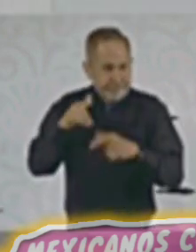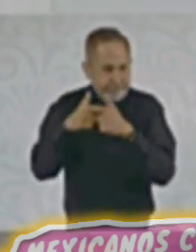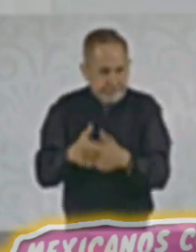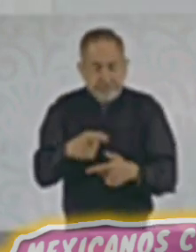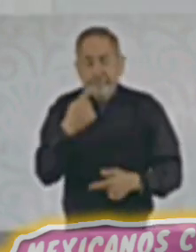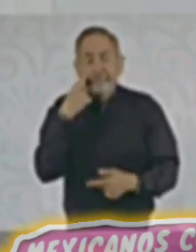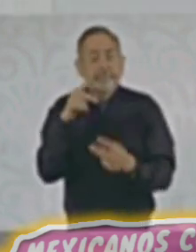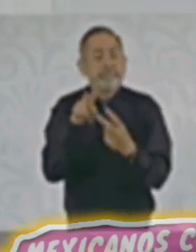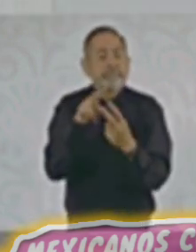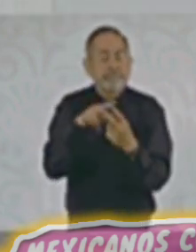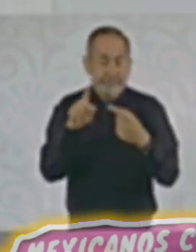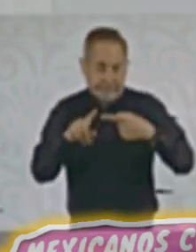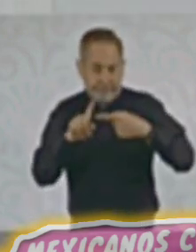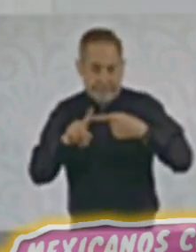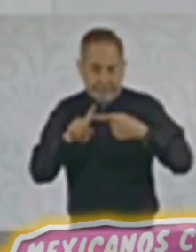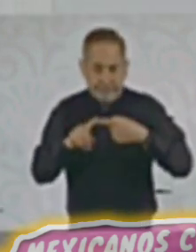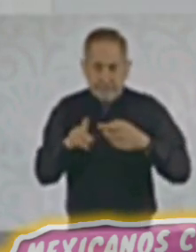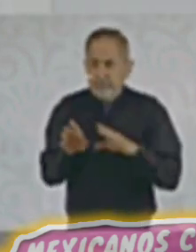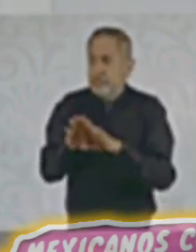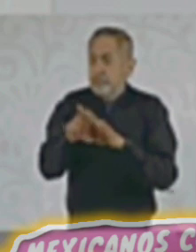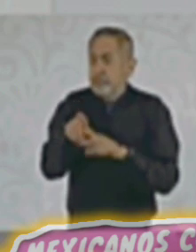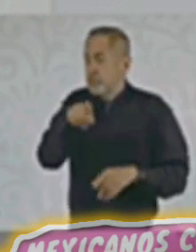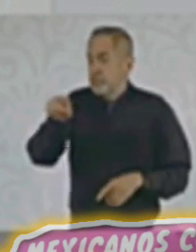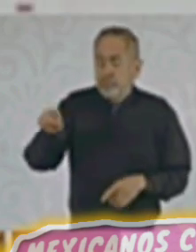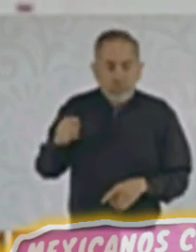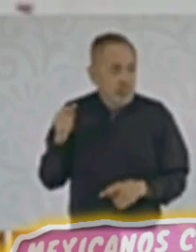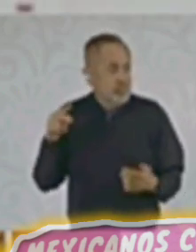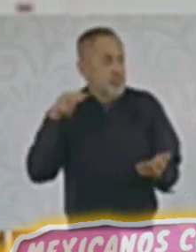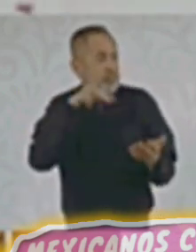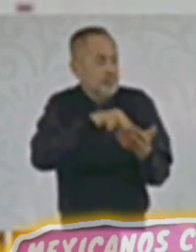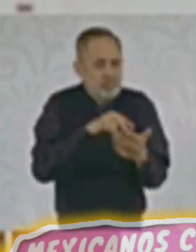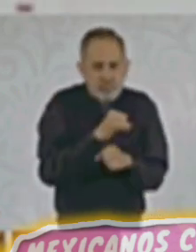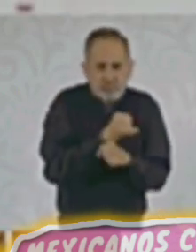revisando la manera de inspeccionar de la Profeco.